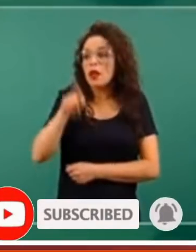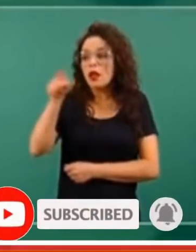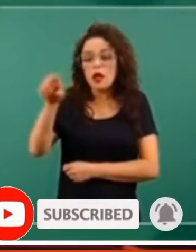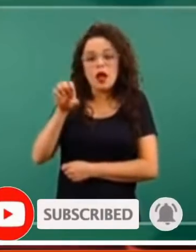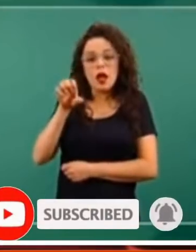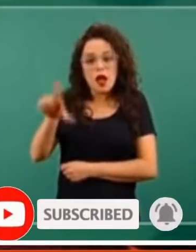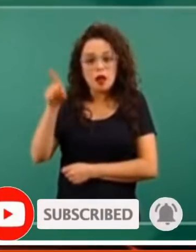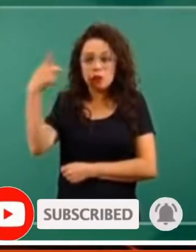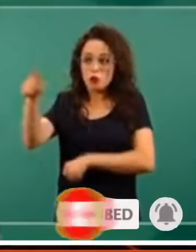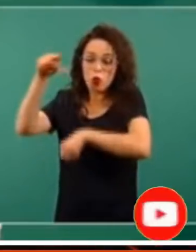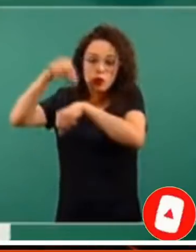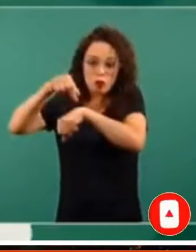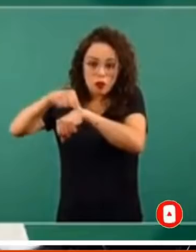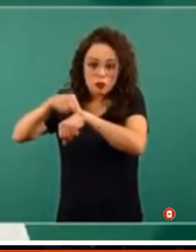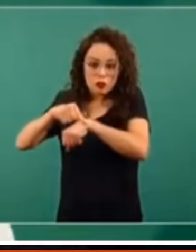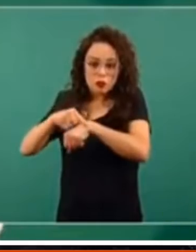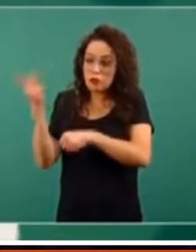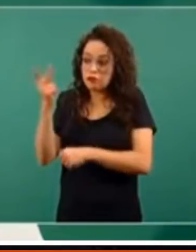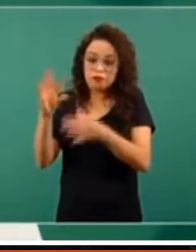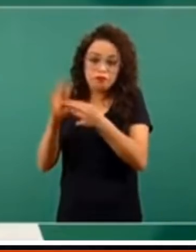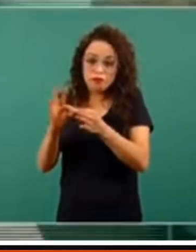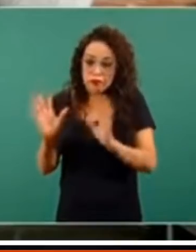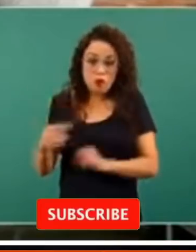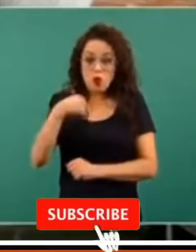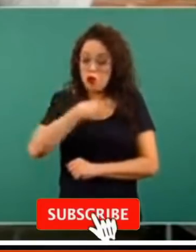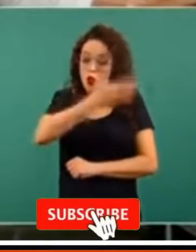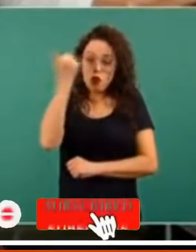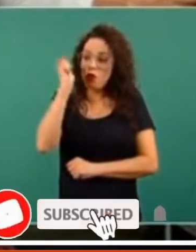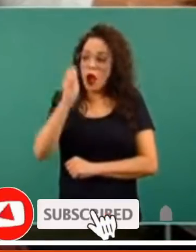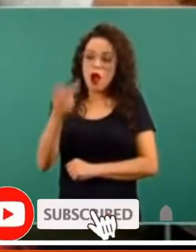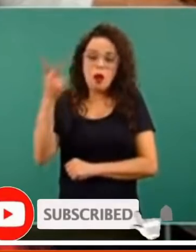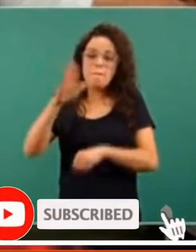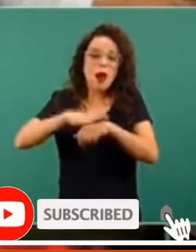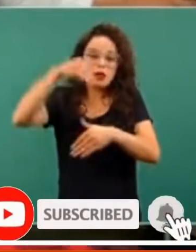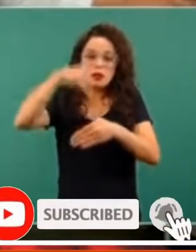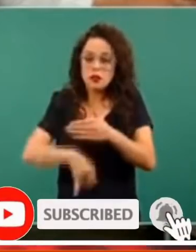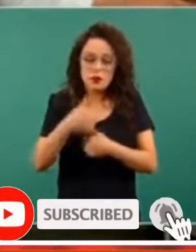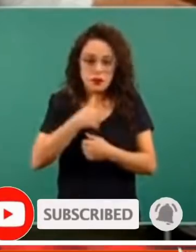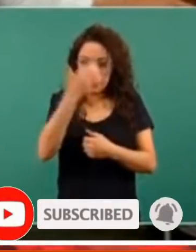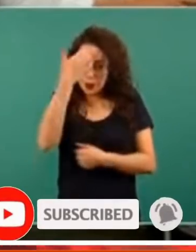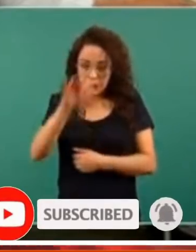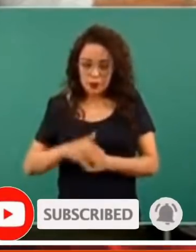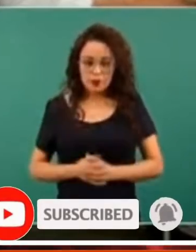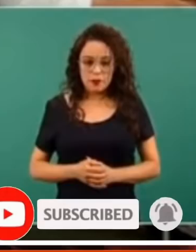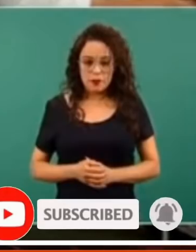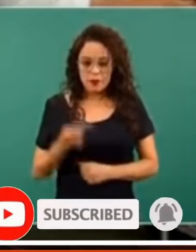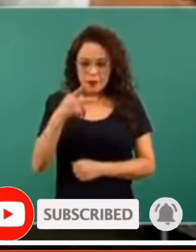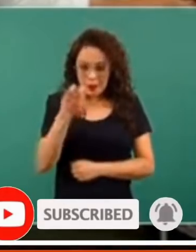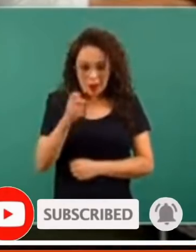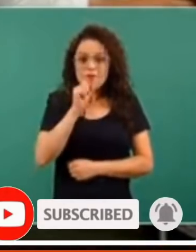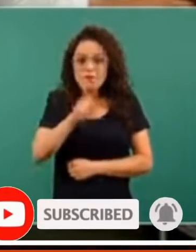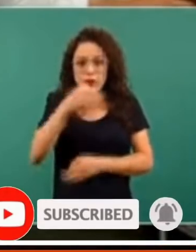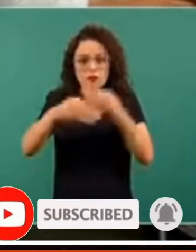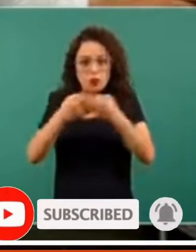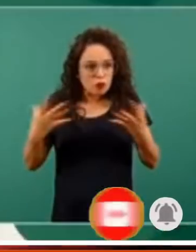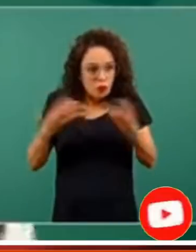paciente de su médico, tienen. Yo no conozco Pero bajo los la detalles misma lógica clínicos. que usted nos está relatando, ¿no es lo mismo, no aplica a todos en